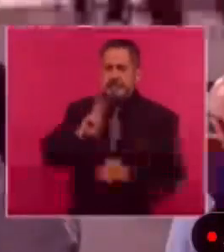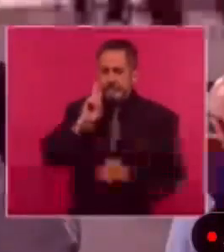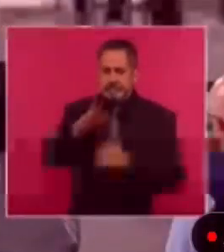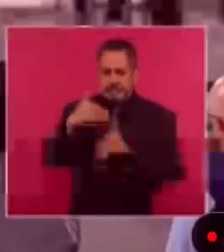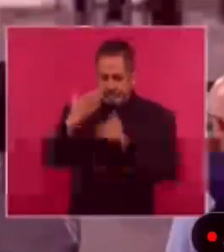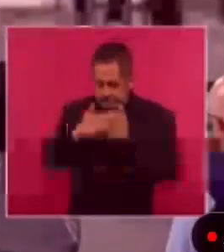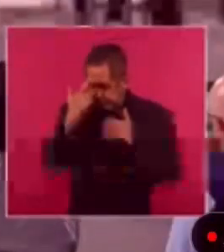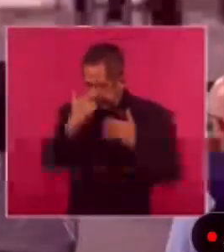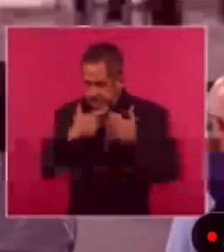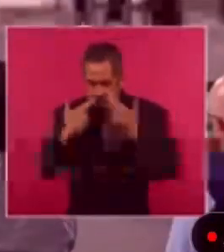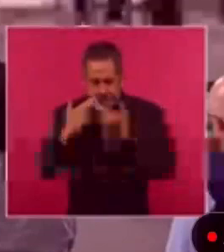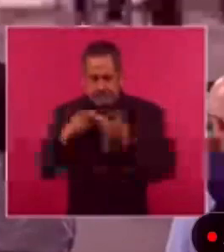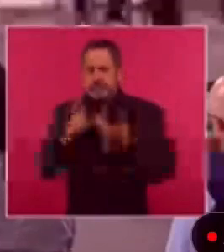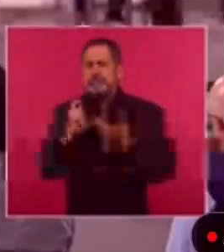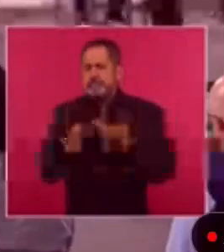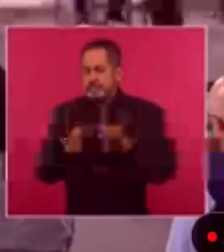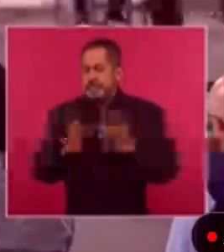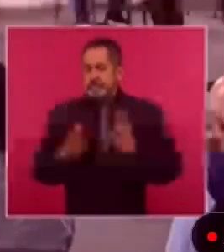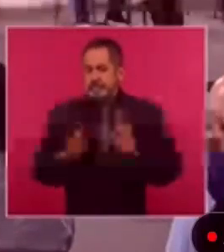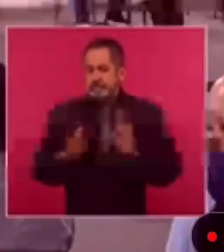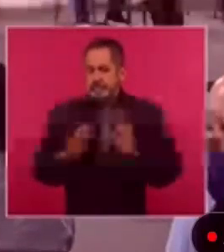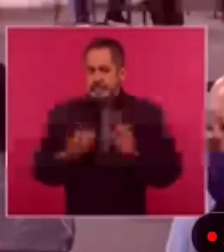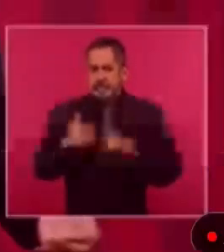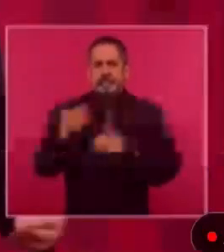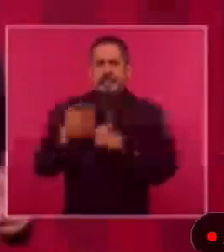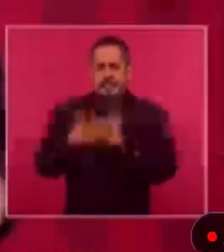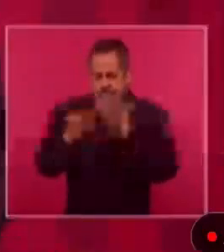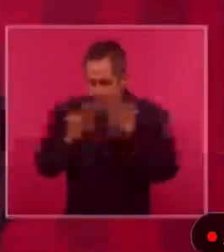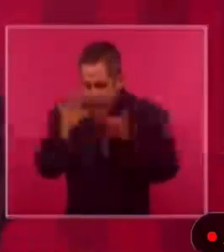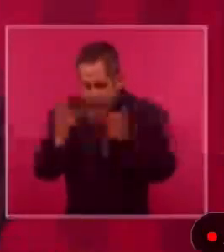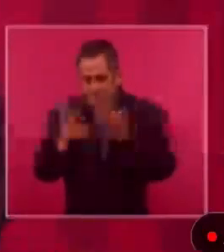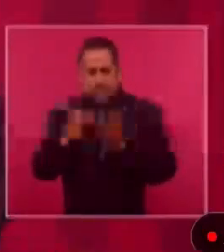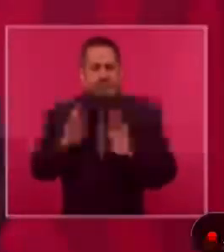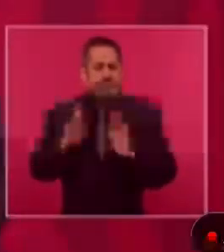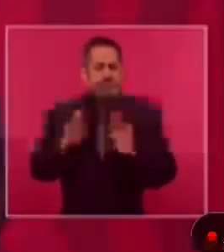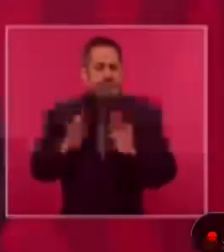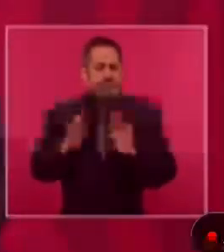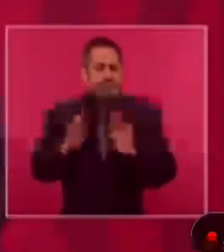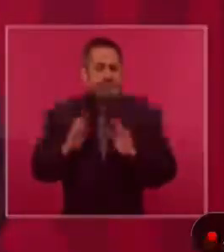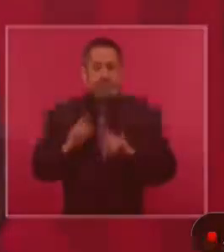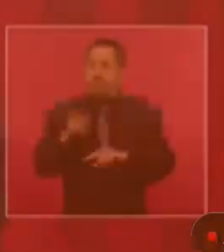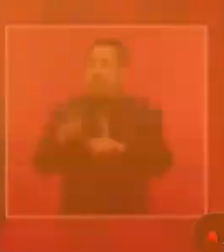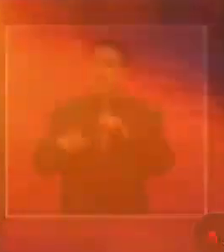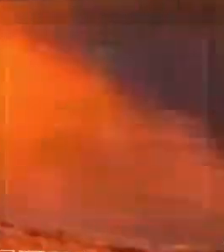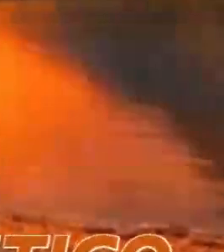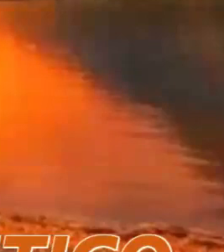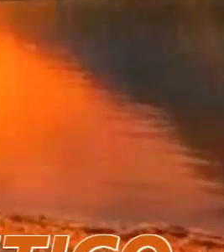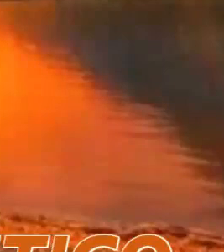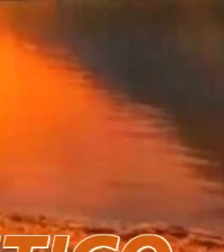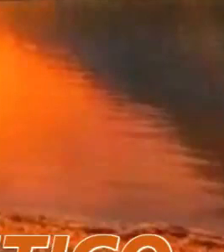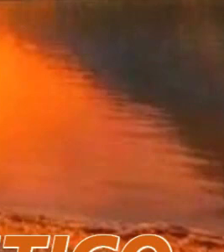No vamos a estar bolseando a la gente.